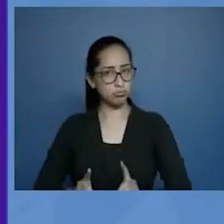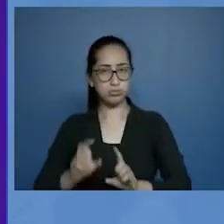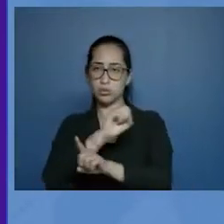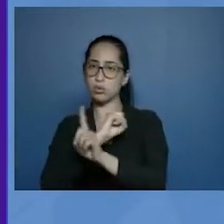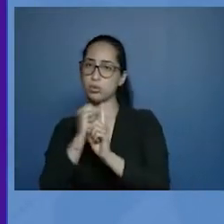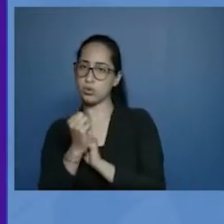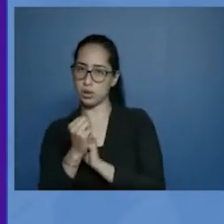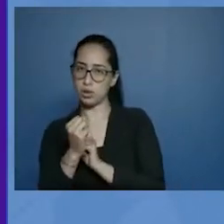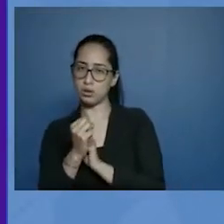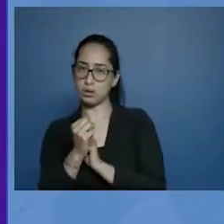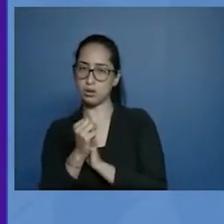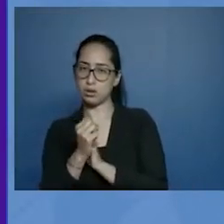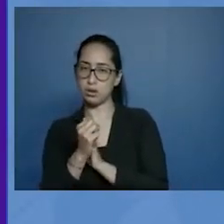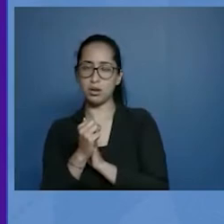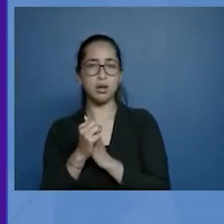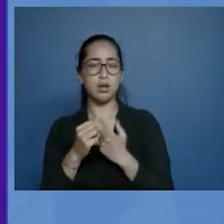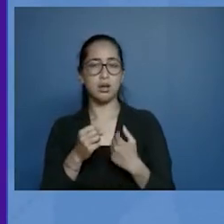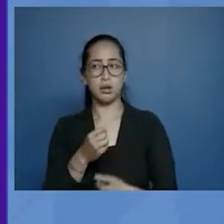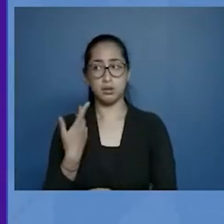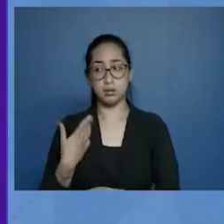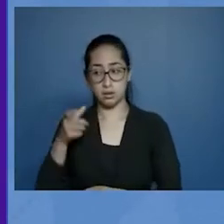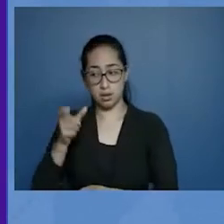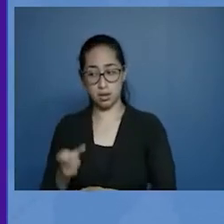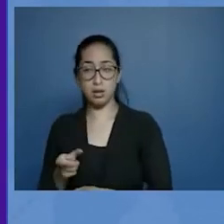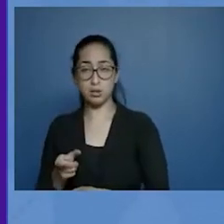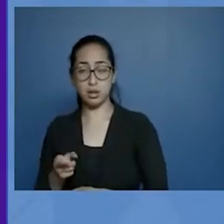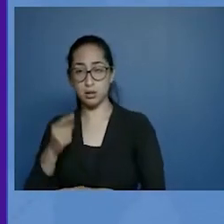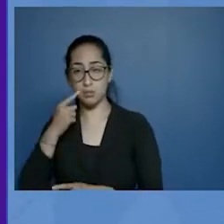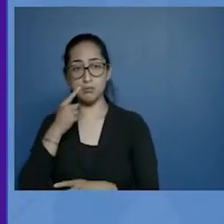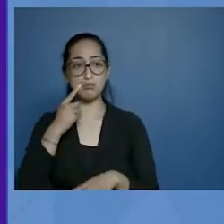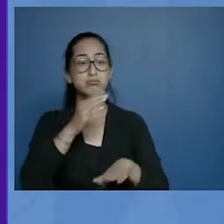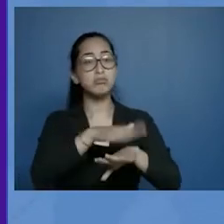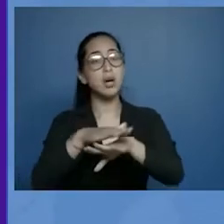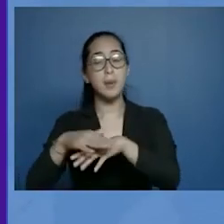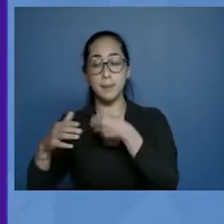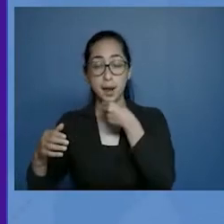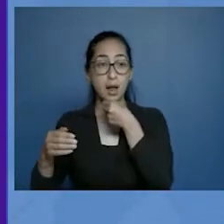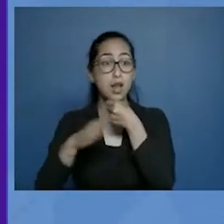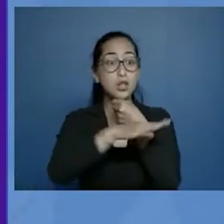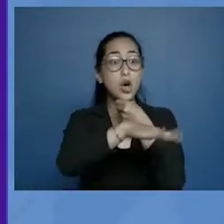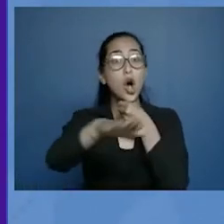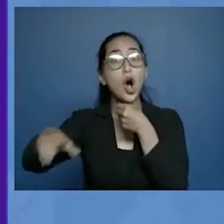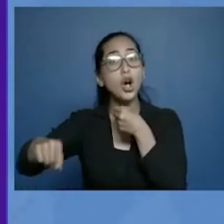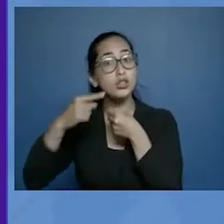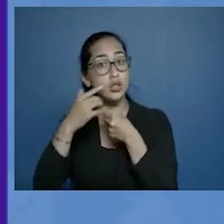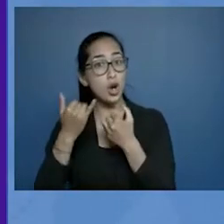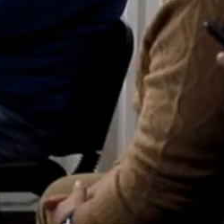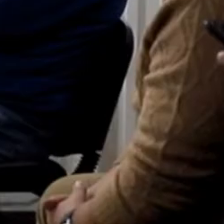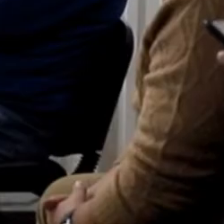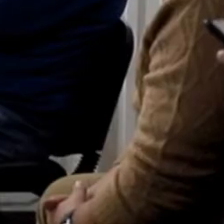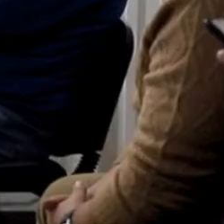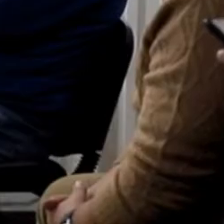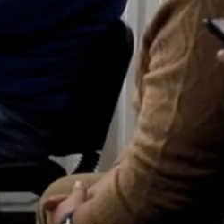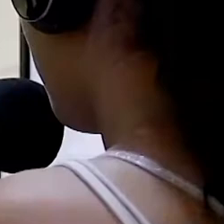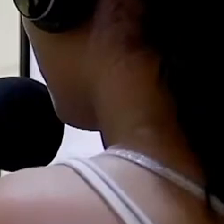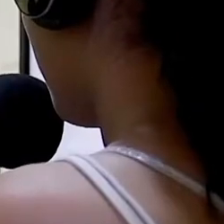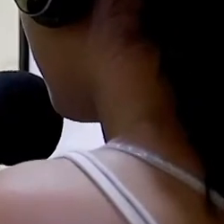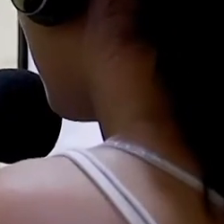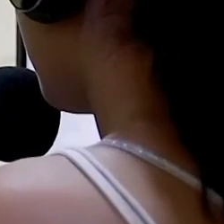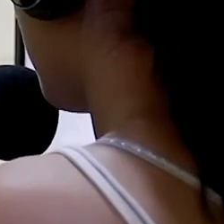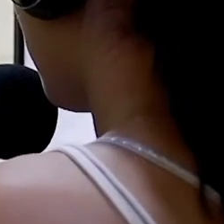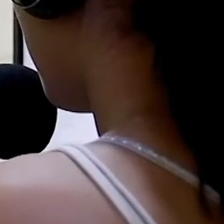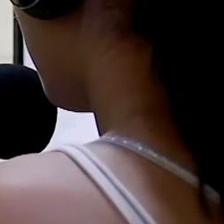sienta frente al micrófono y dice, señores oyentes, de hoy en adelante voy a tener influencia. No, eso no tiene sentido.